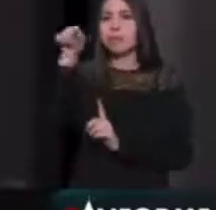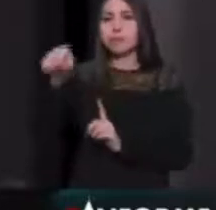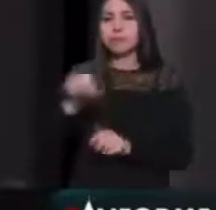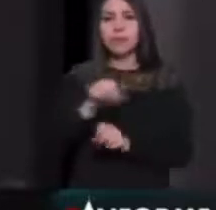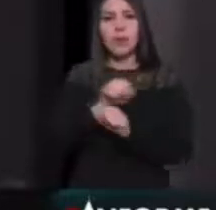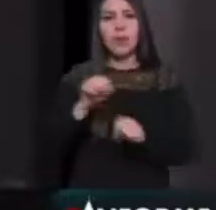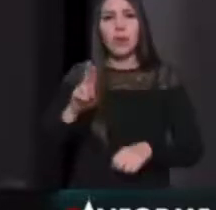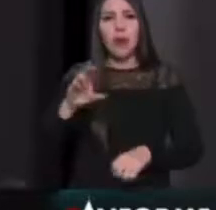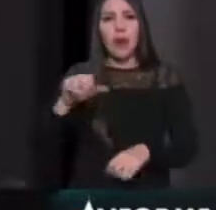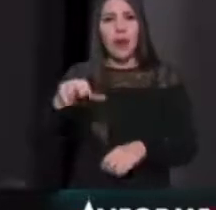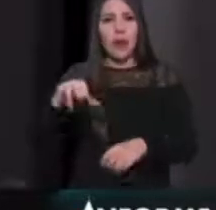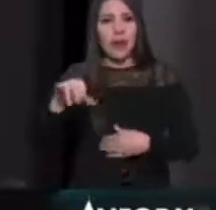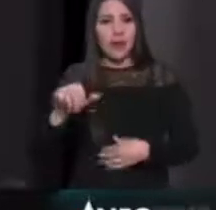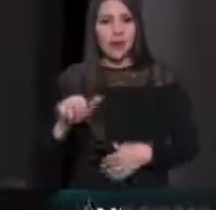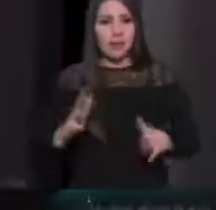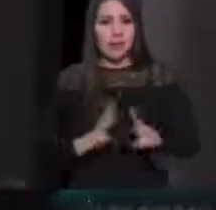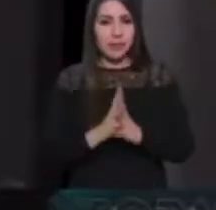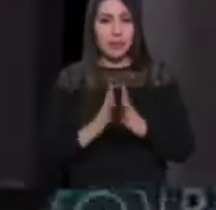Comienza primero